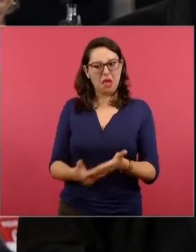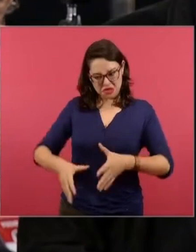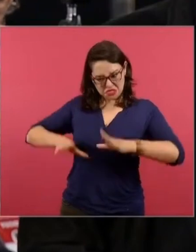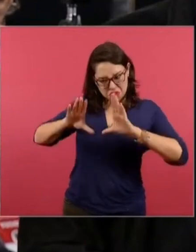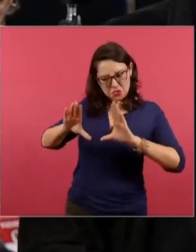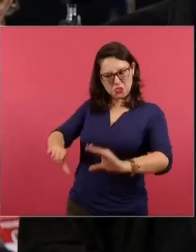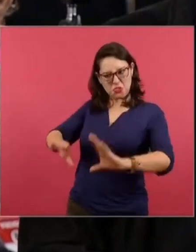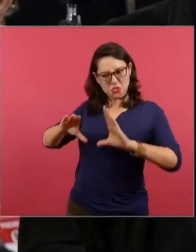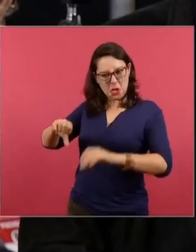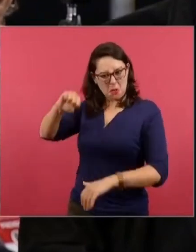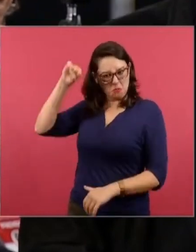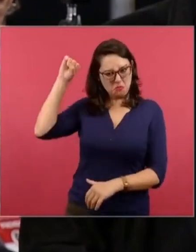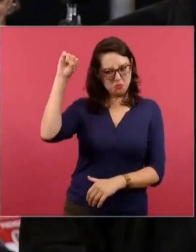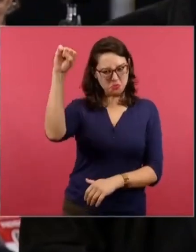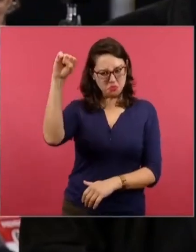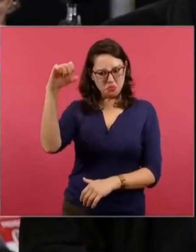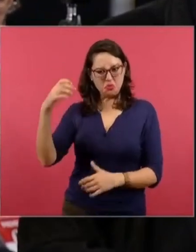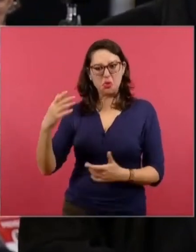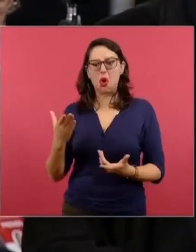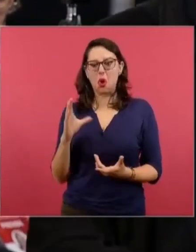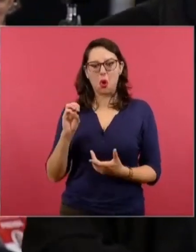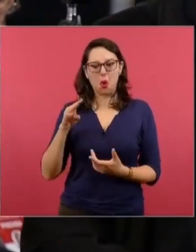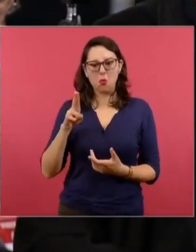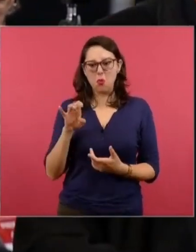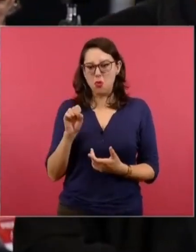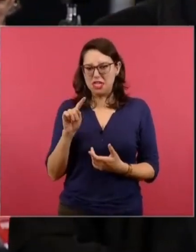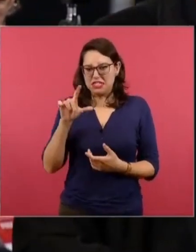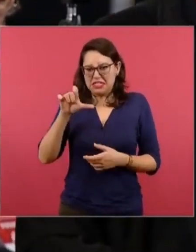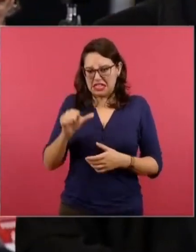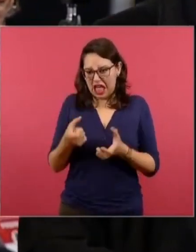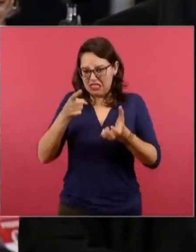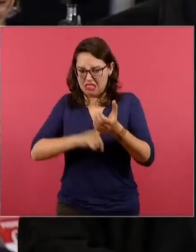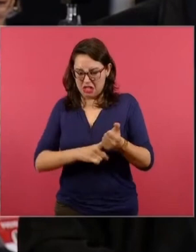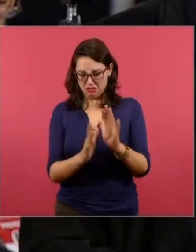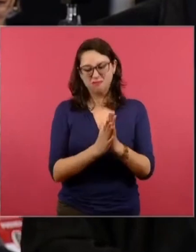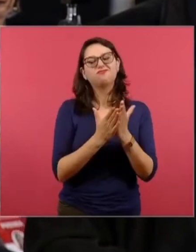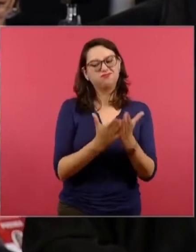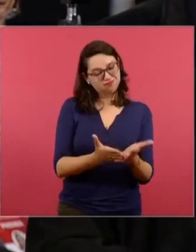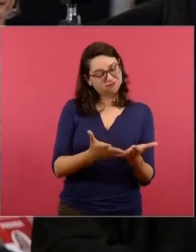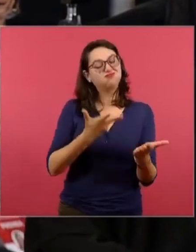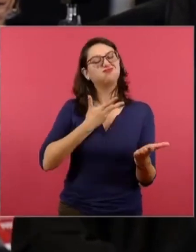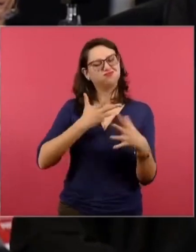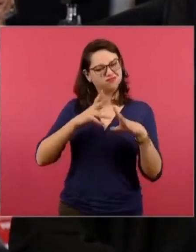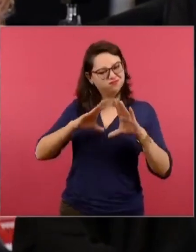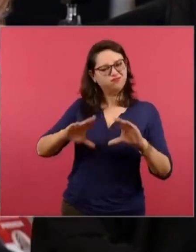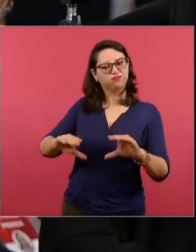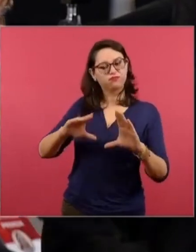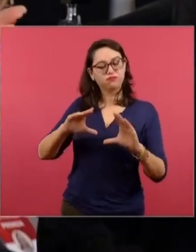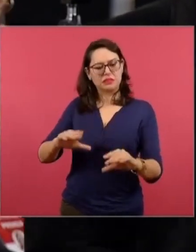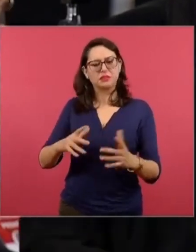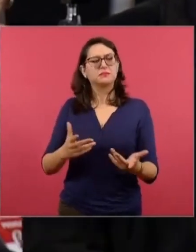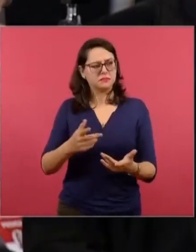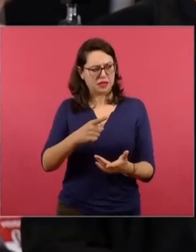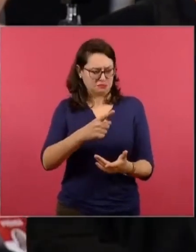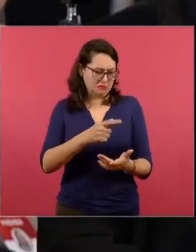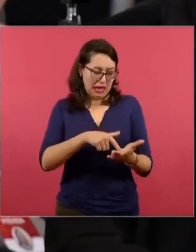ha habido mucha polémica con lo que contienen los libros de texto, que sí ha habido errores, que